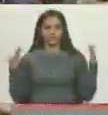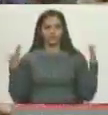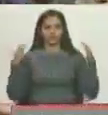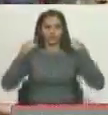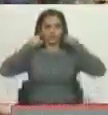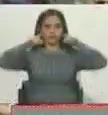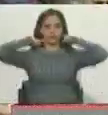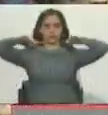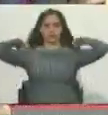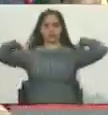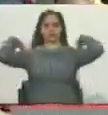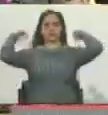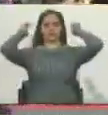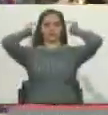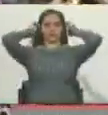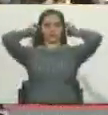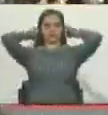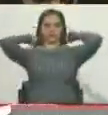Fíjense lo siguiente.